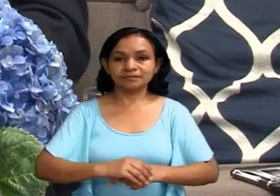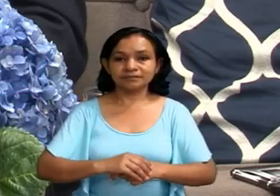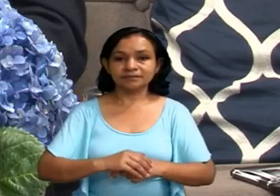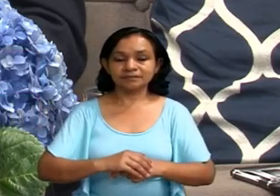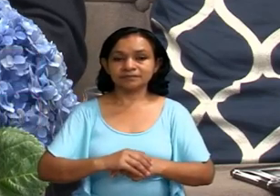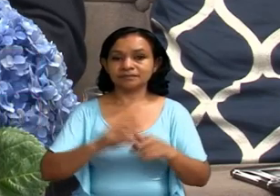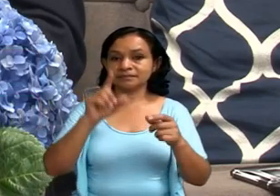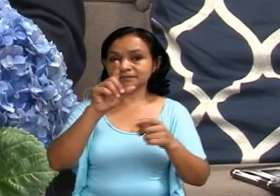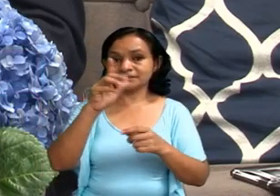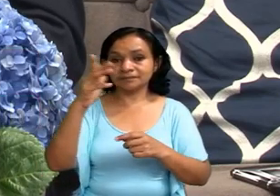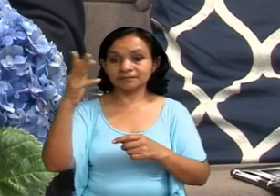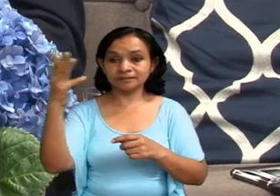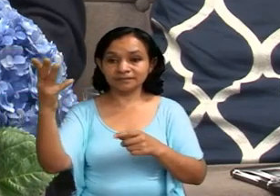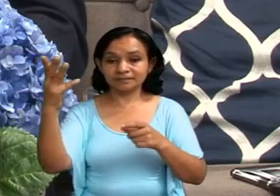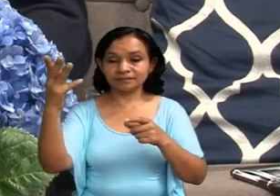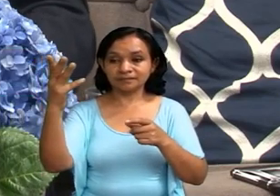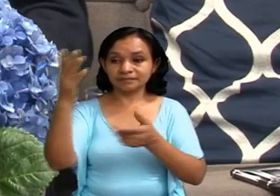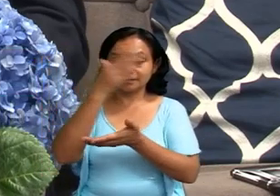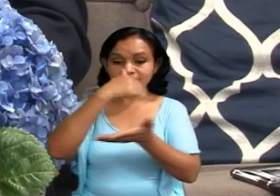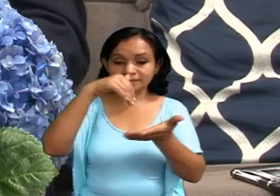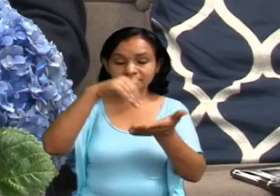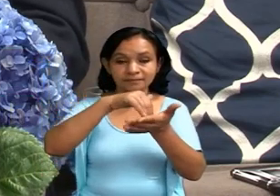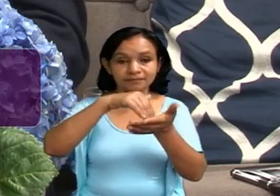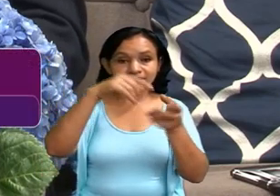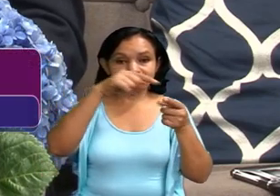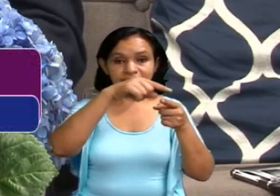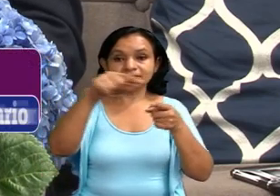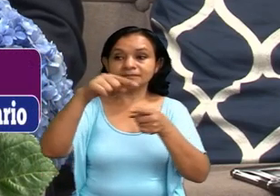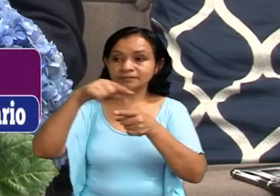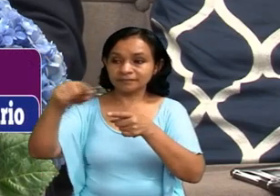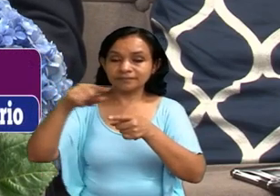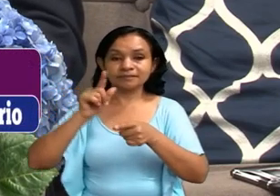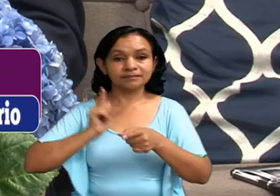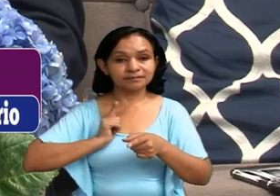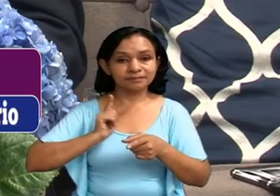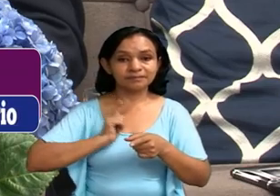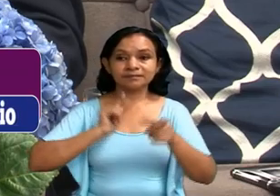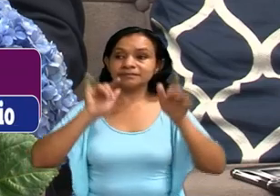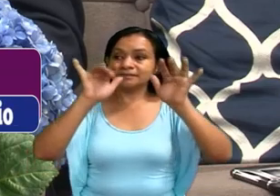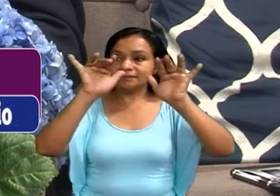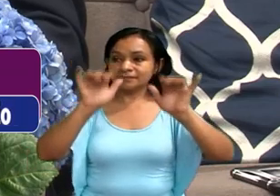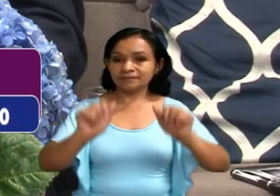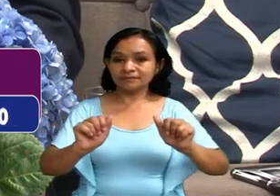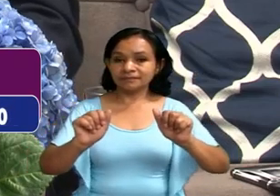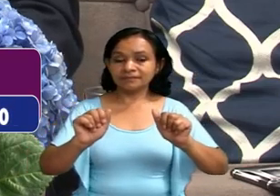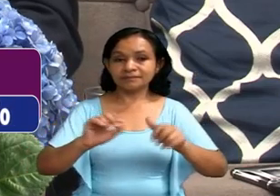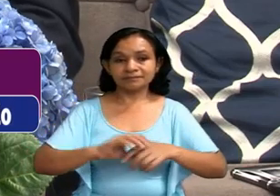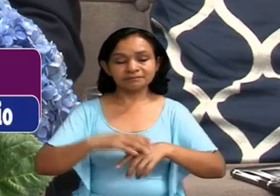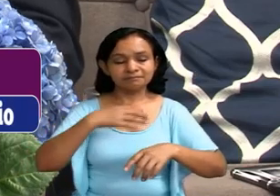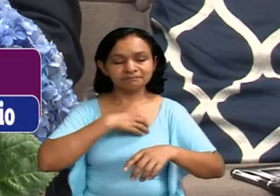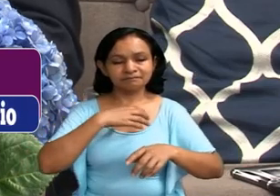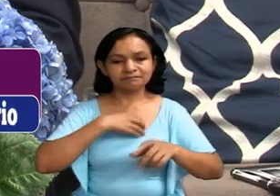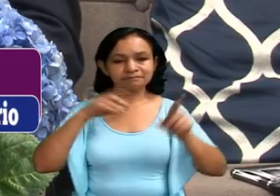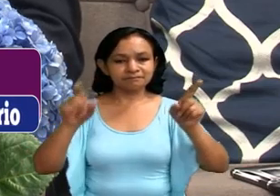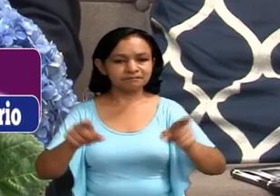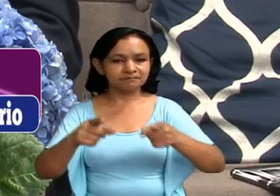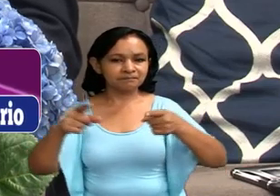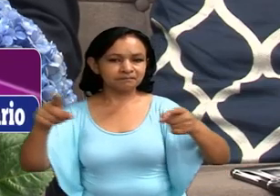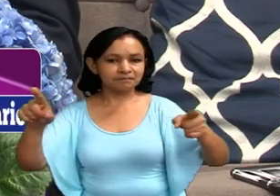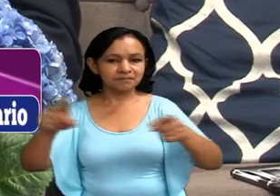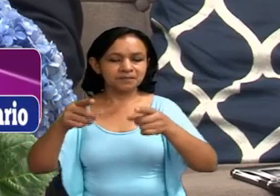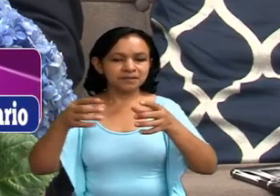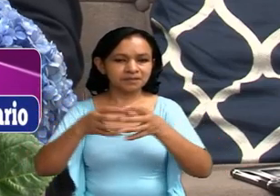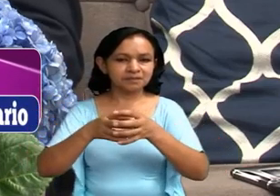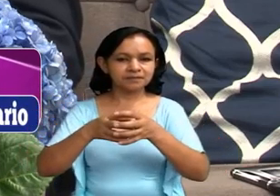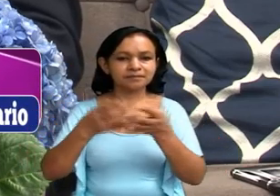menos 19 cabeceras, 19 municipios van a tener ya su orquesta sinfónica.